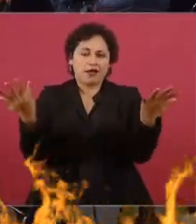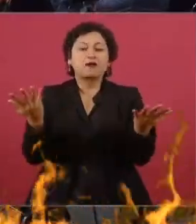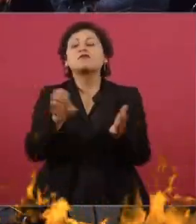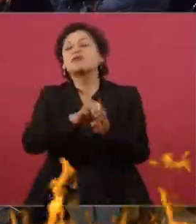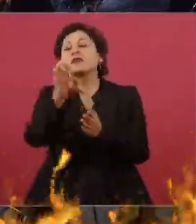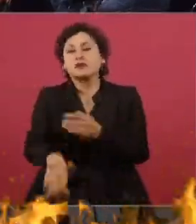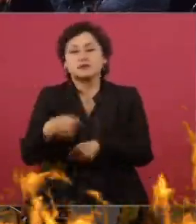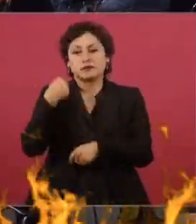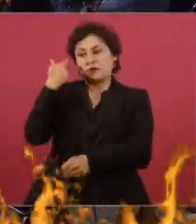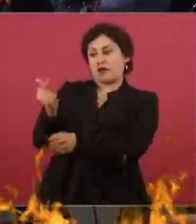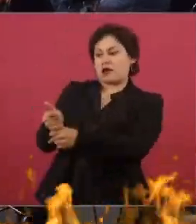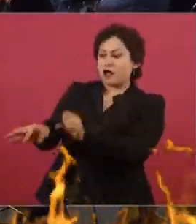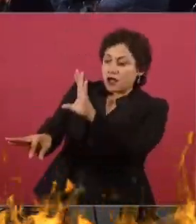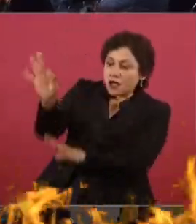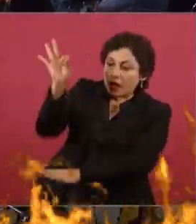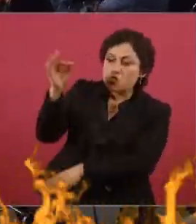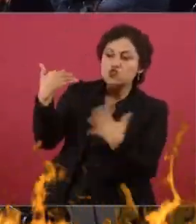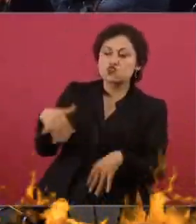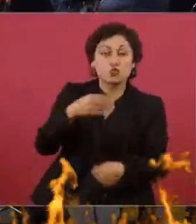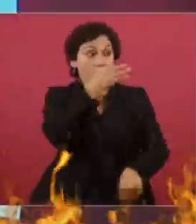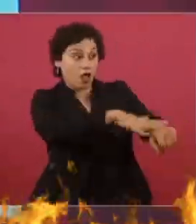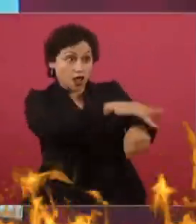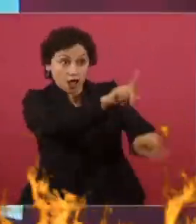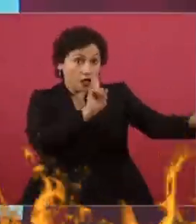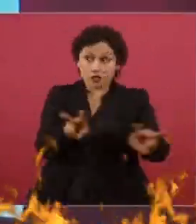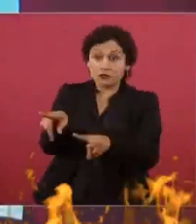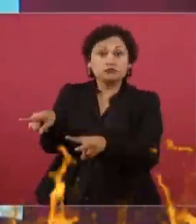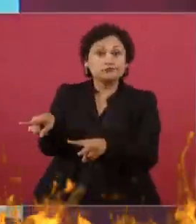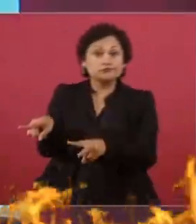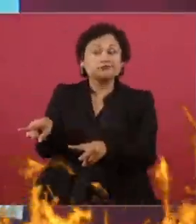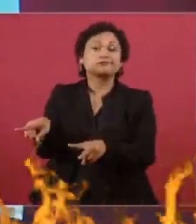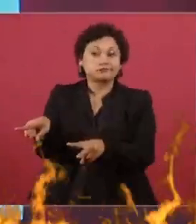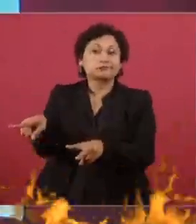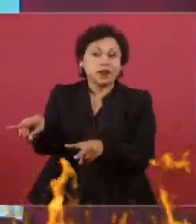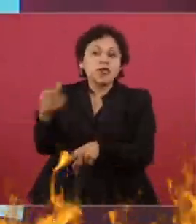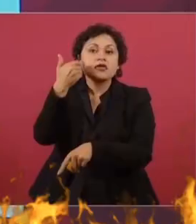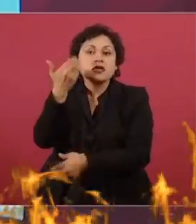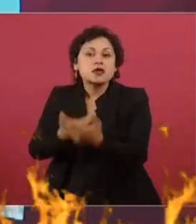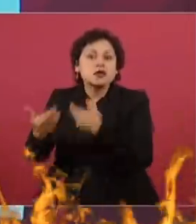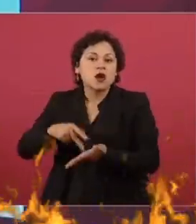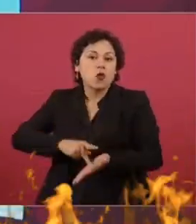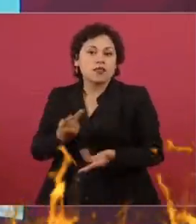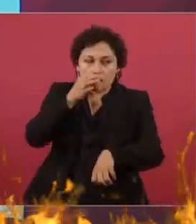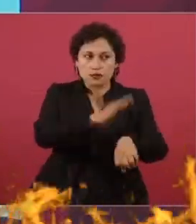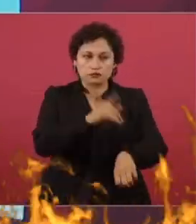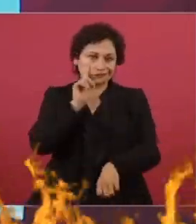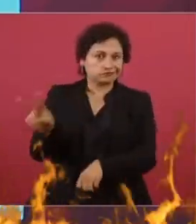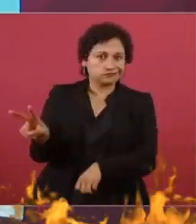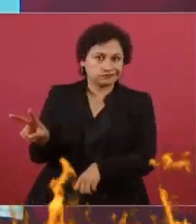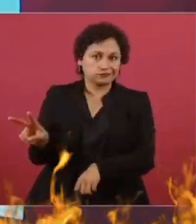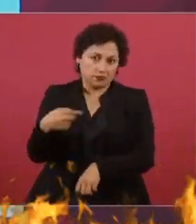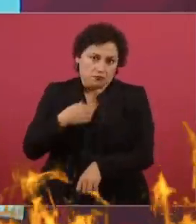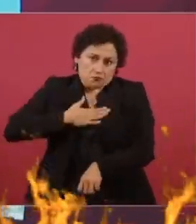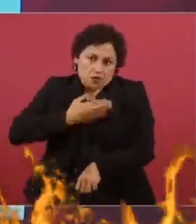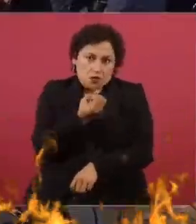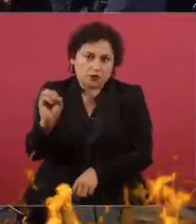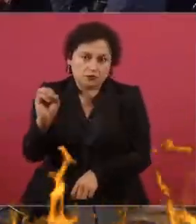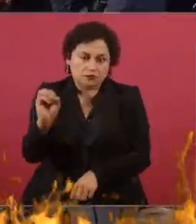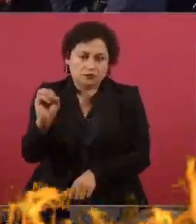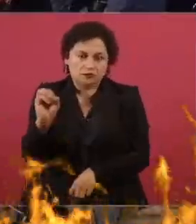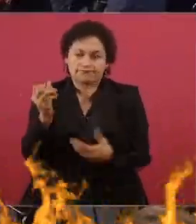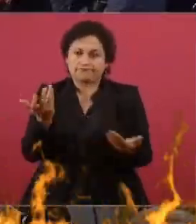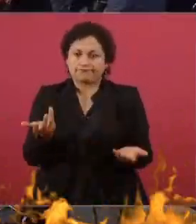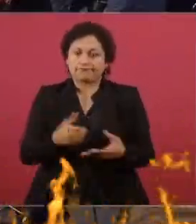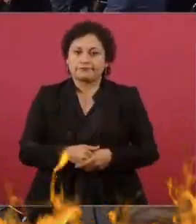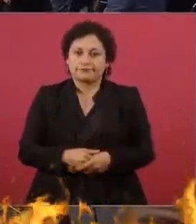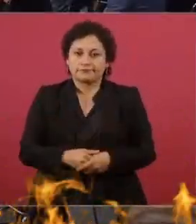le voy a informar al pueblo de que están acechando y que quieren regresar a robar estoy obligado a hacerlo